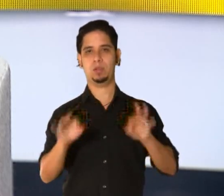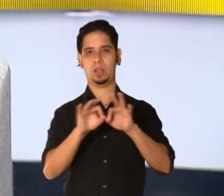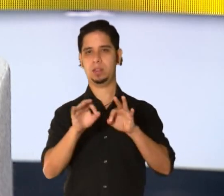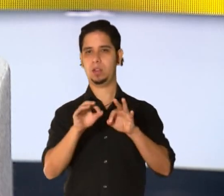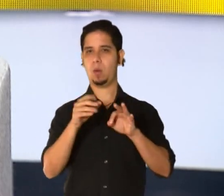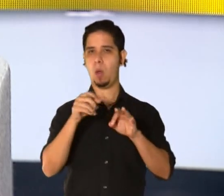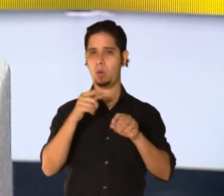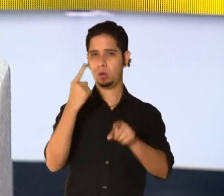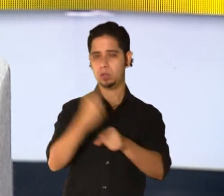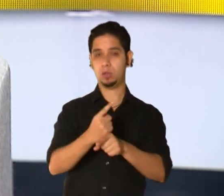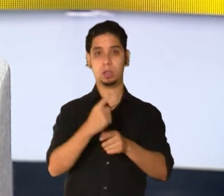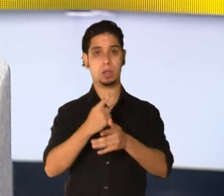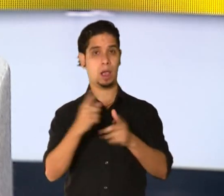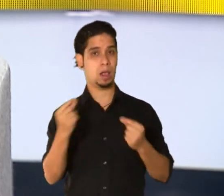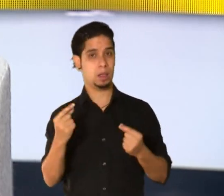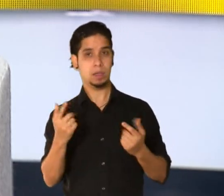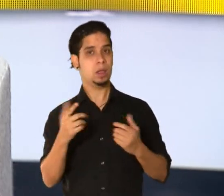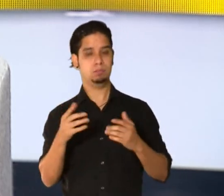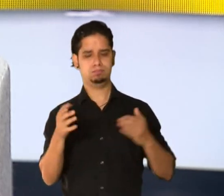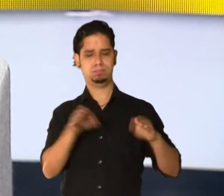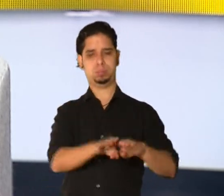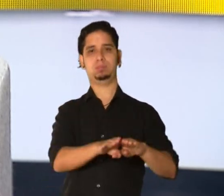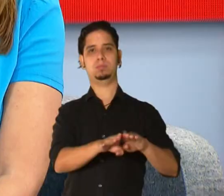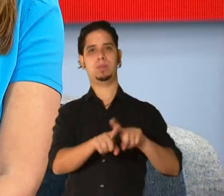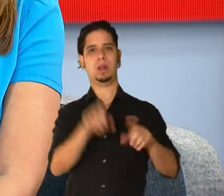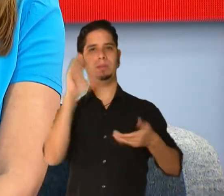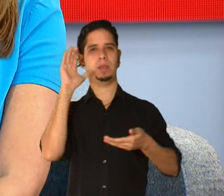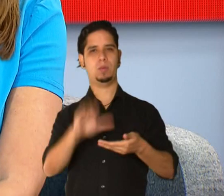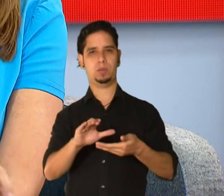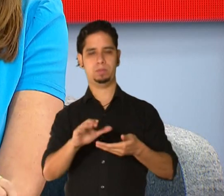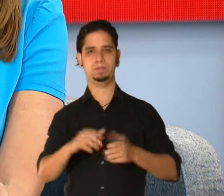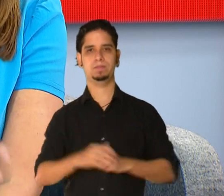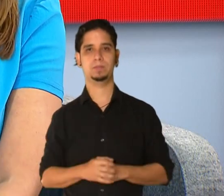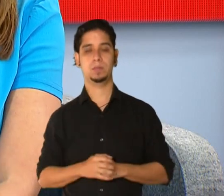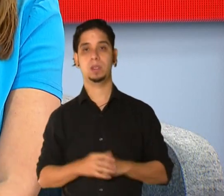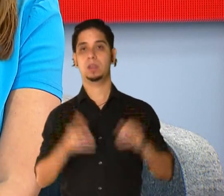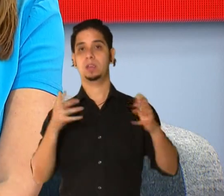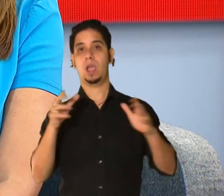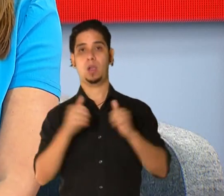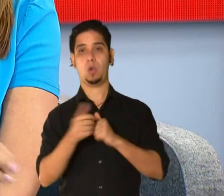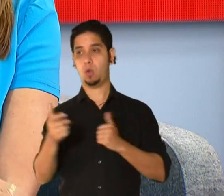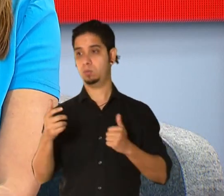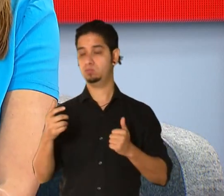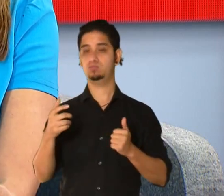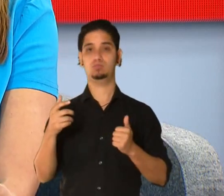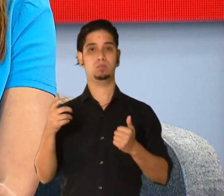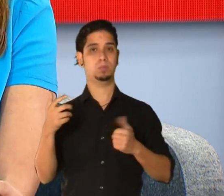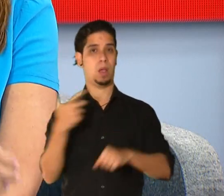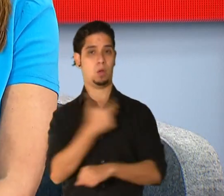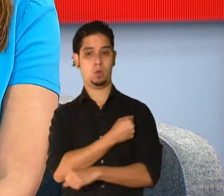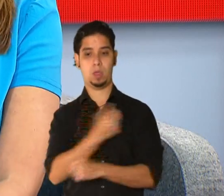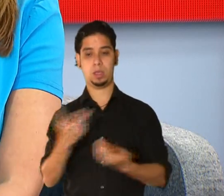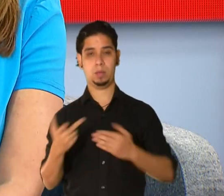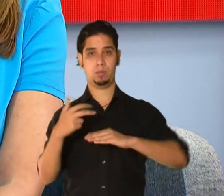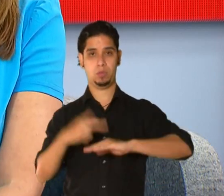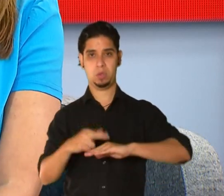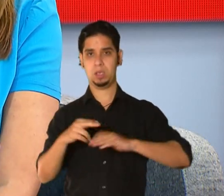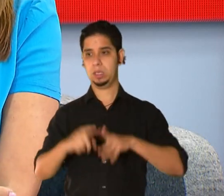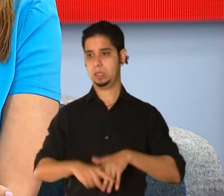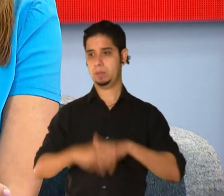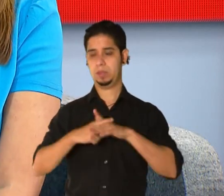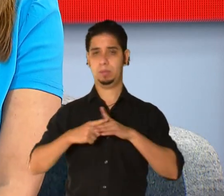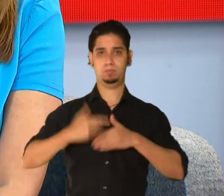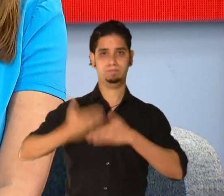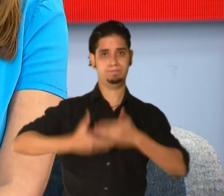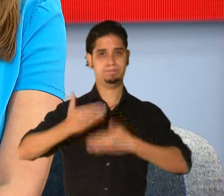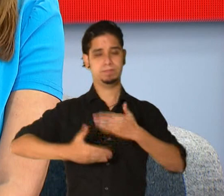¿no? Reducir el riesgo de contagio. Bueno, y ya con la presencia de la vacuna en Puerto Rico, el inicio de ese